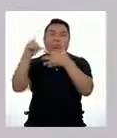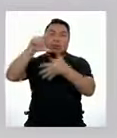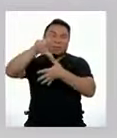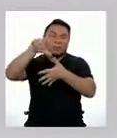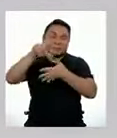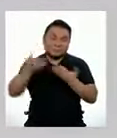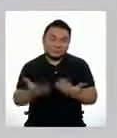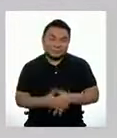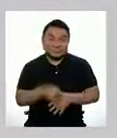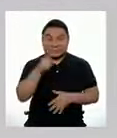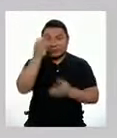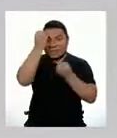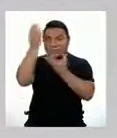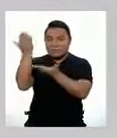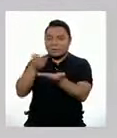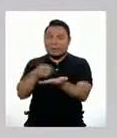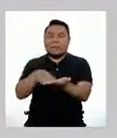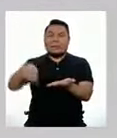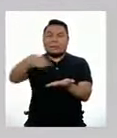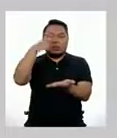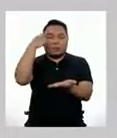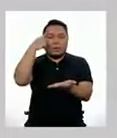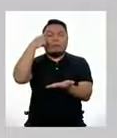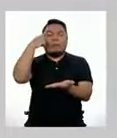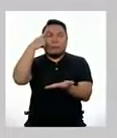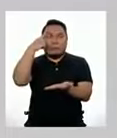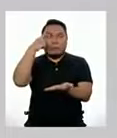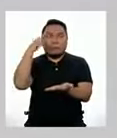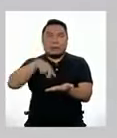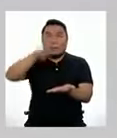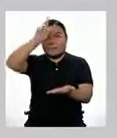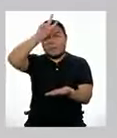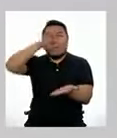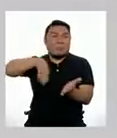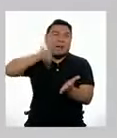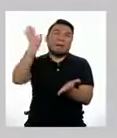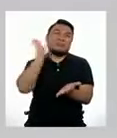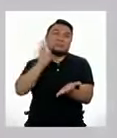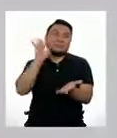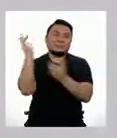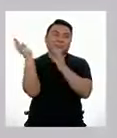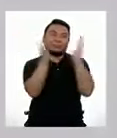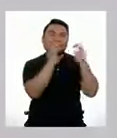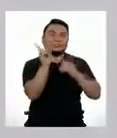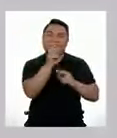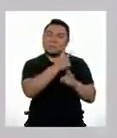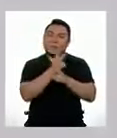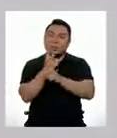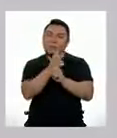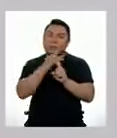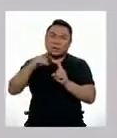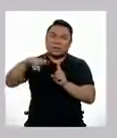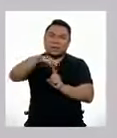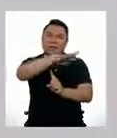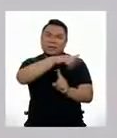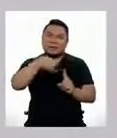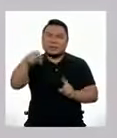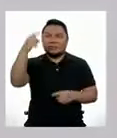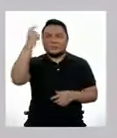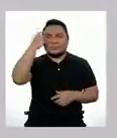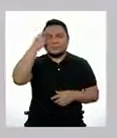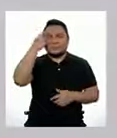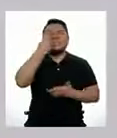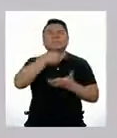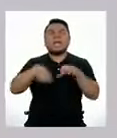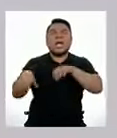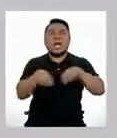Latina. Información que nos permite ser más conscientes y responsables con el ambiente y que nos obliga a pensar en qué